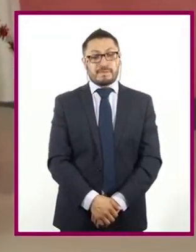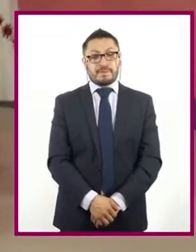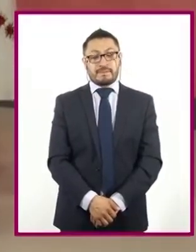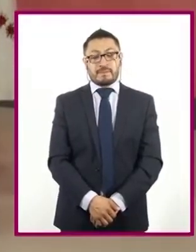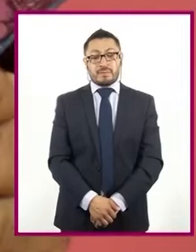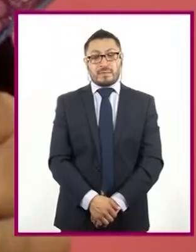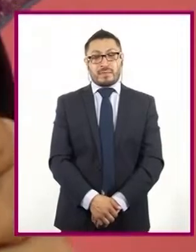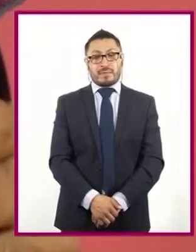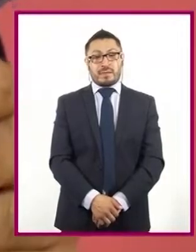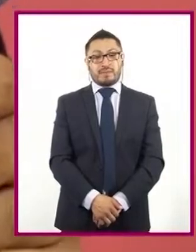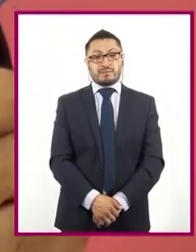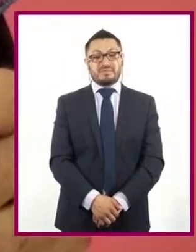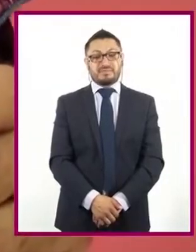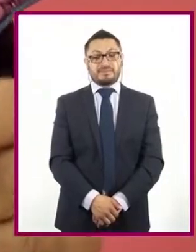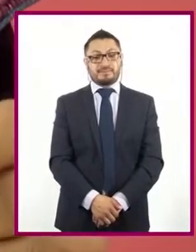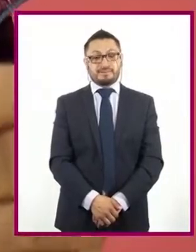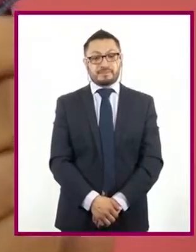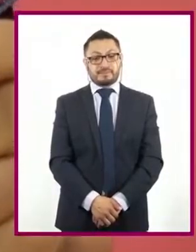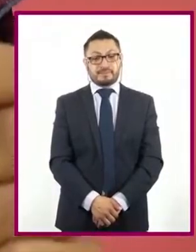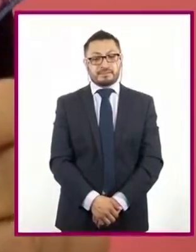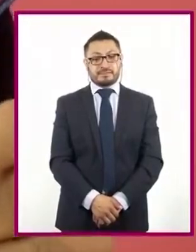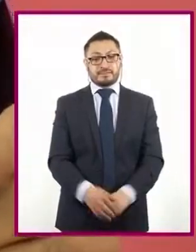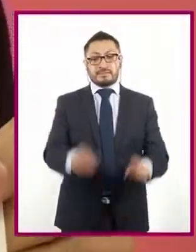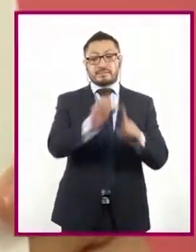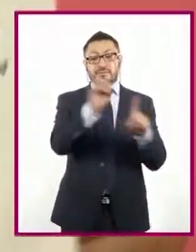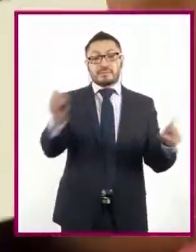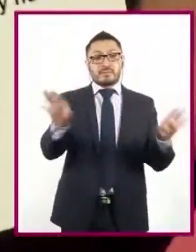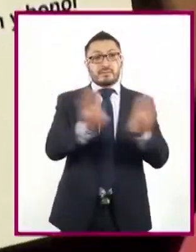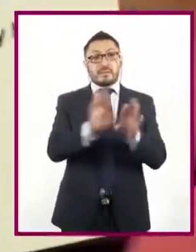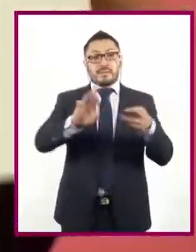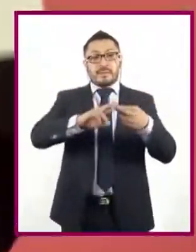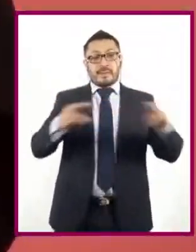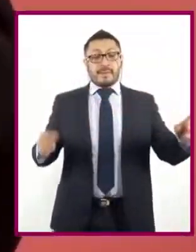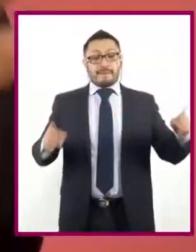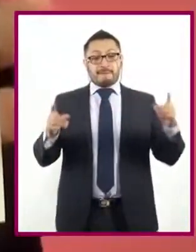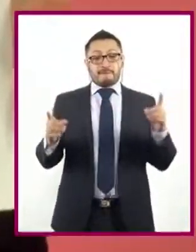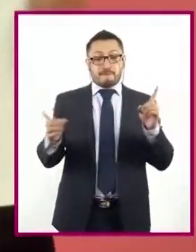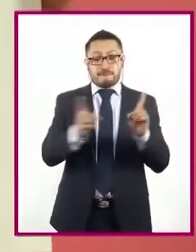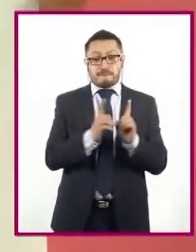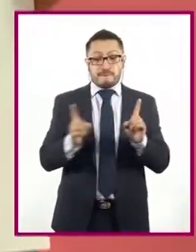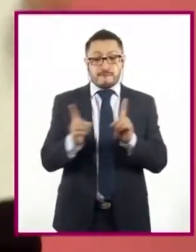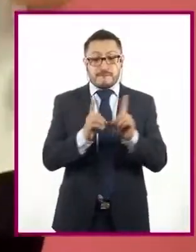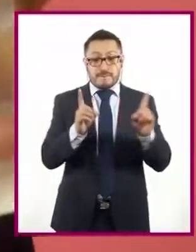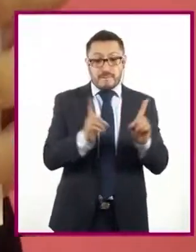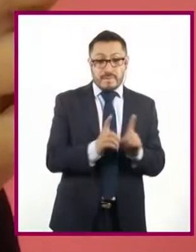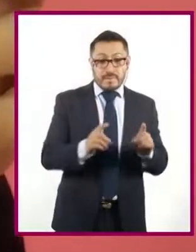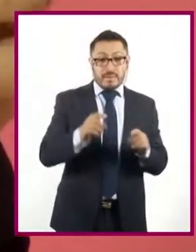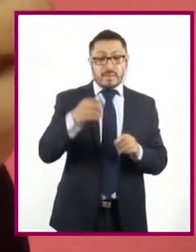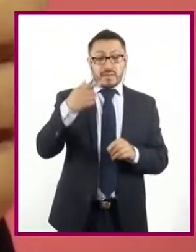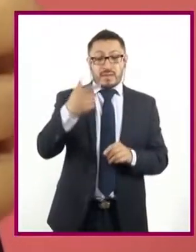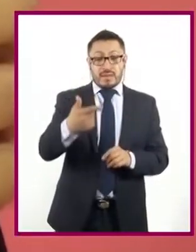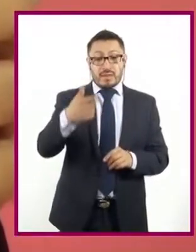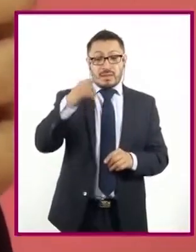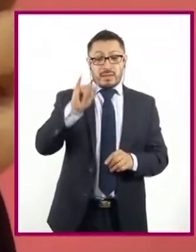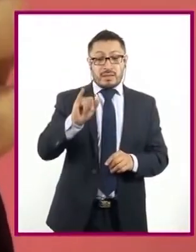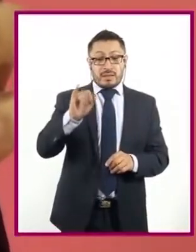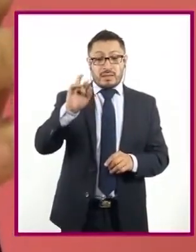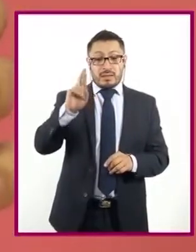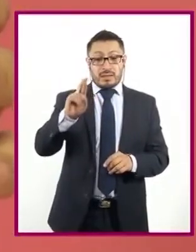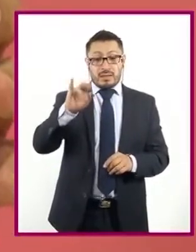Se rige en cuanto a relaciones interpersonales por el guiri, nombre otorgado al conjunto de